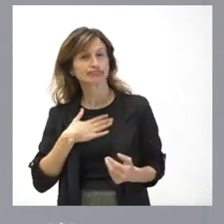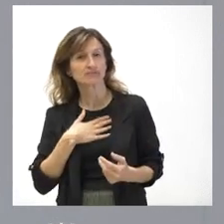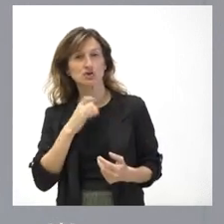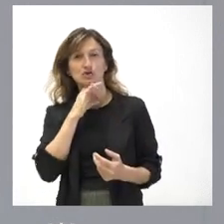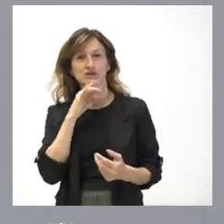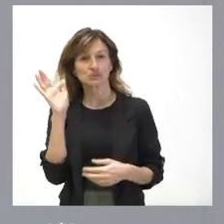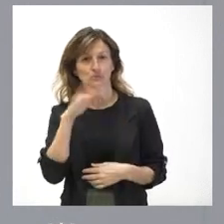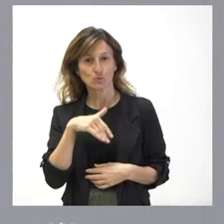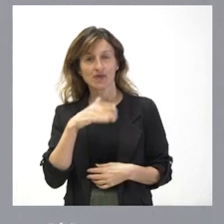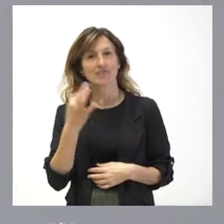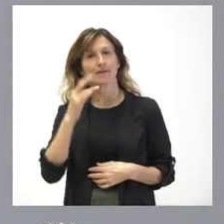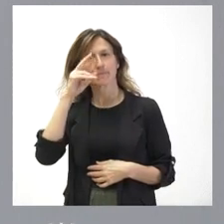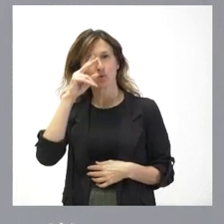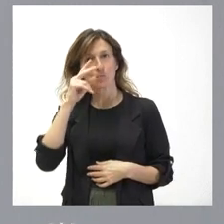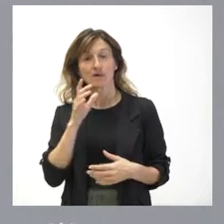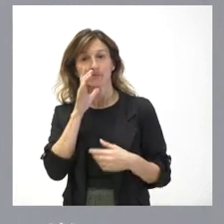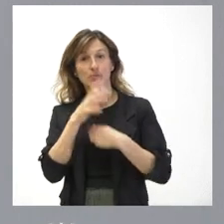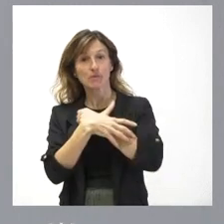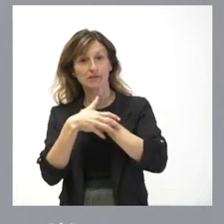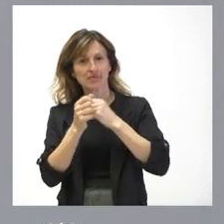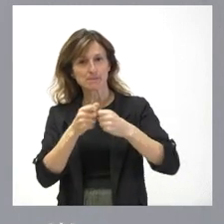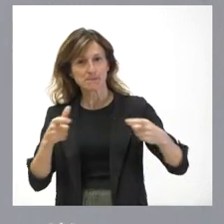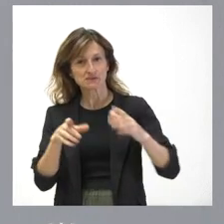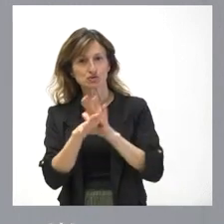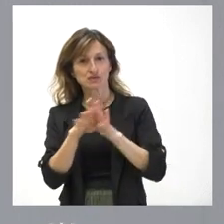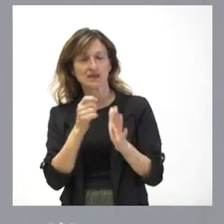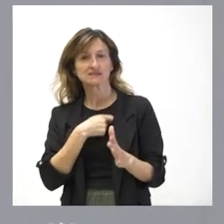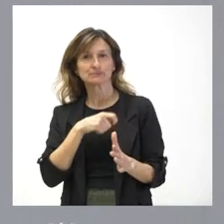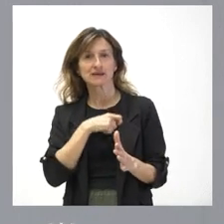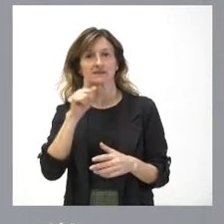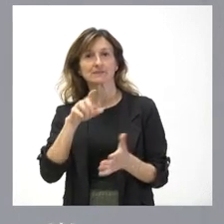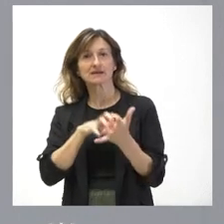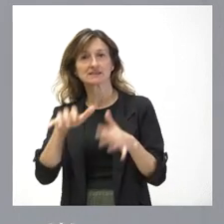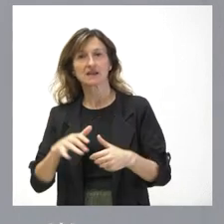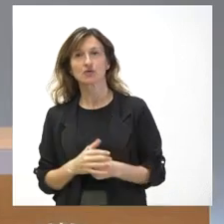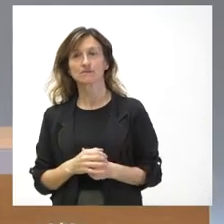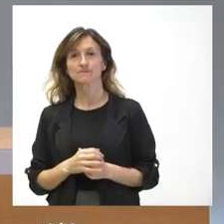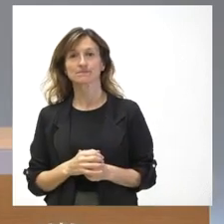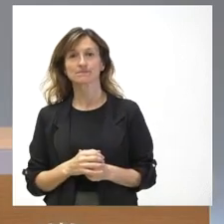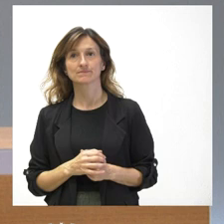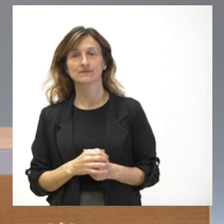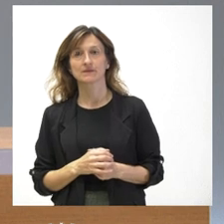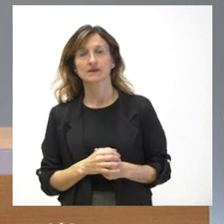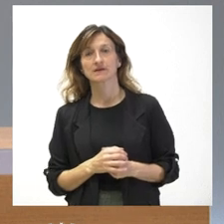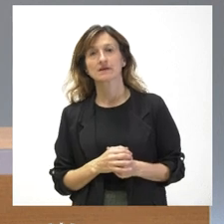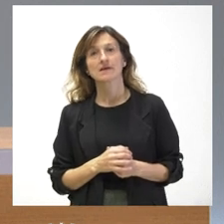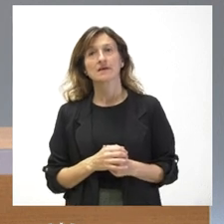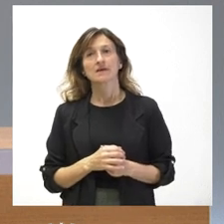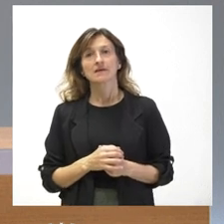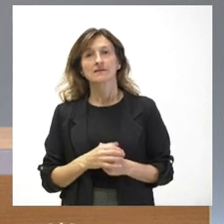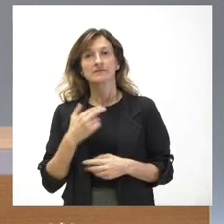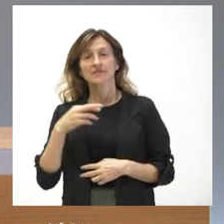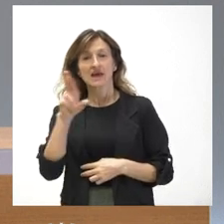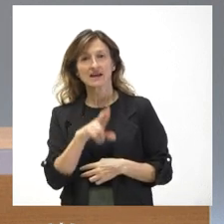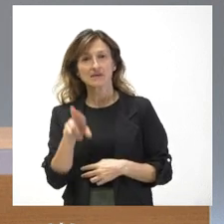dato sino que nos debe preocupar que la pobreza infantil sigue creciendo en el conjunto nacional y también en Castilla León si yo sobre la ley de Concordia para insistir un poco en el